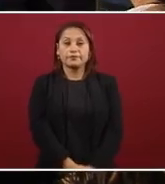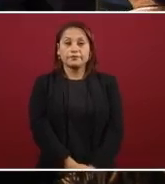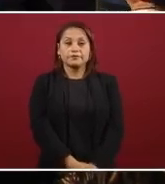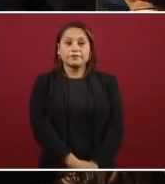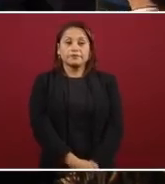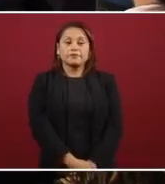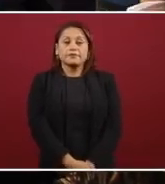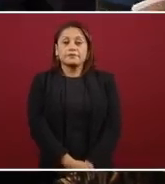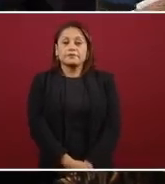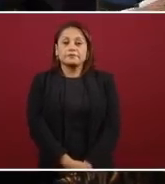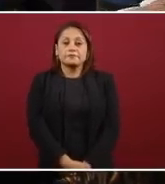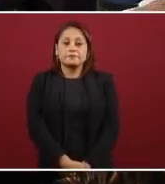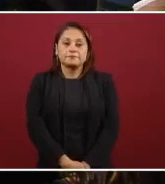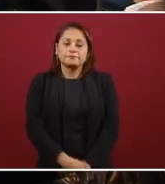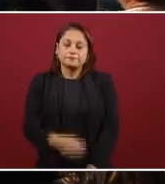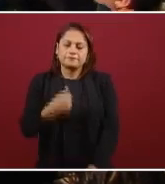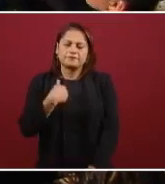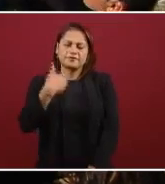Yo entiendo, pues, que